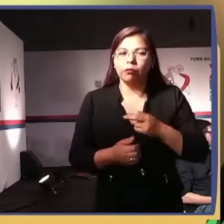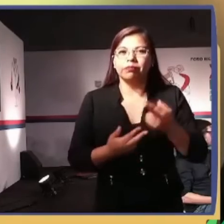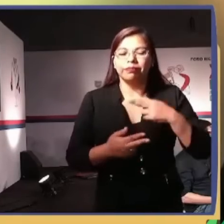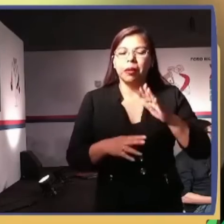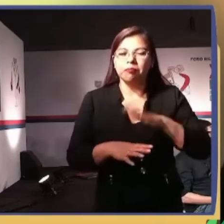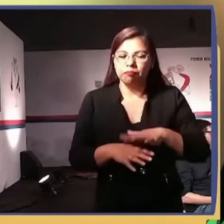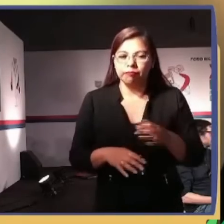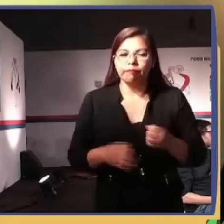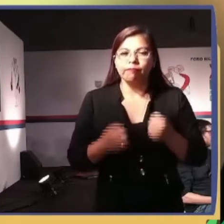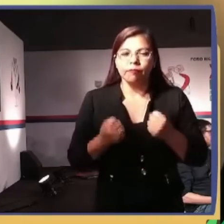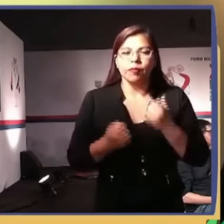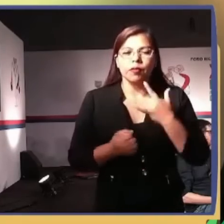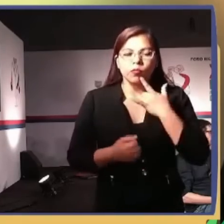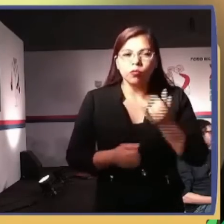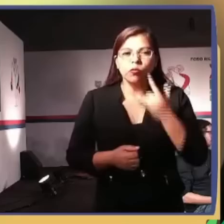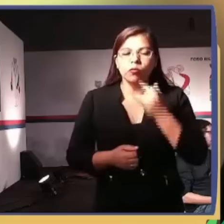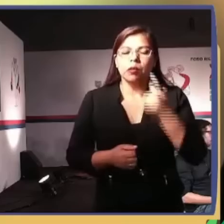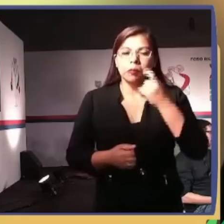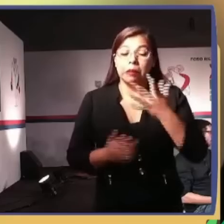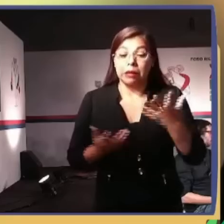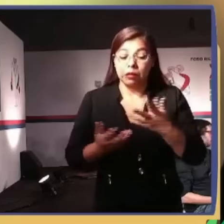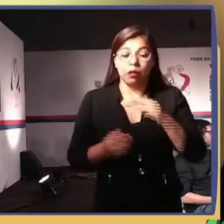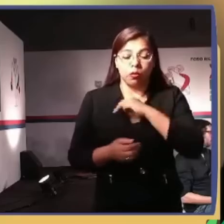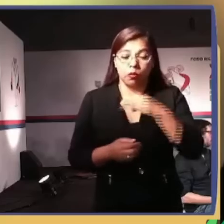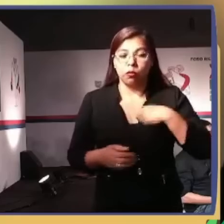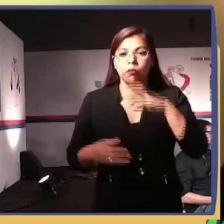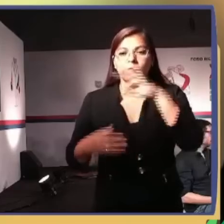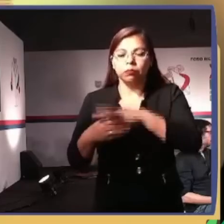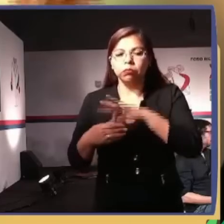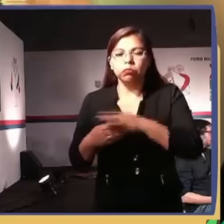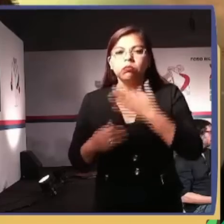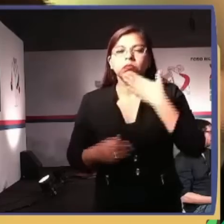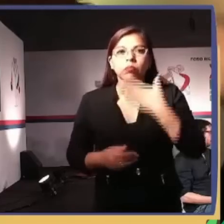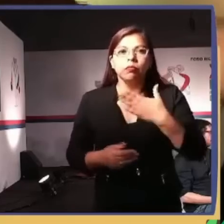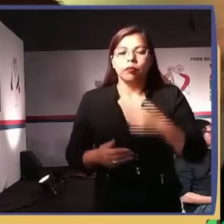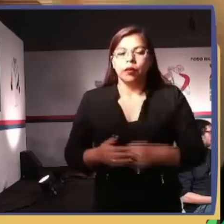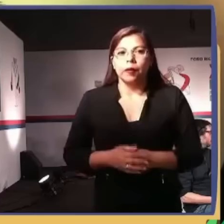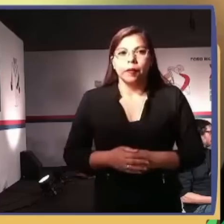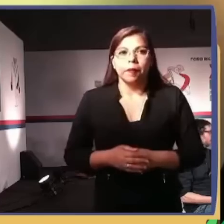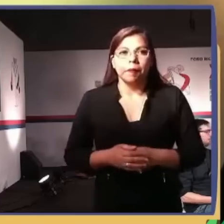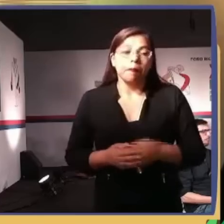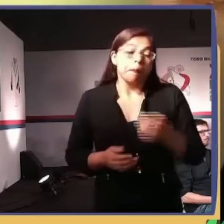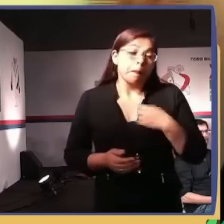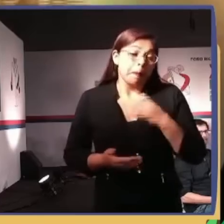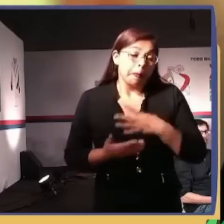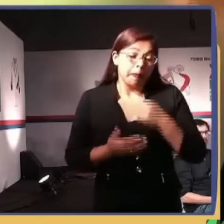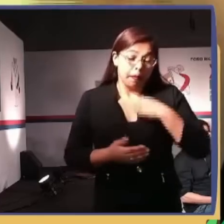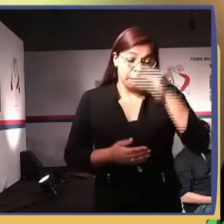redoblar los esfuerzos en la consolidación de nuestras democracias, en no pensar, y estoy